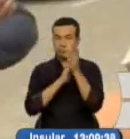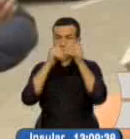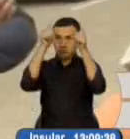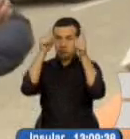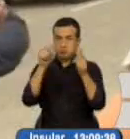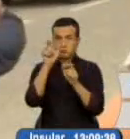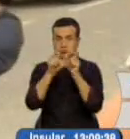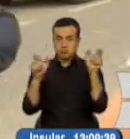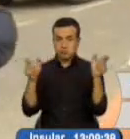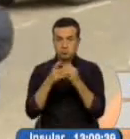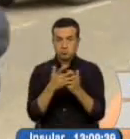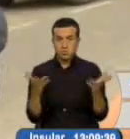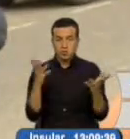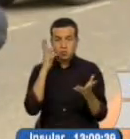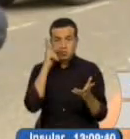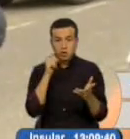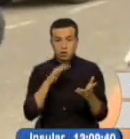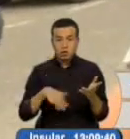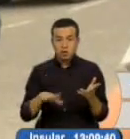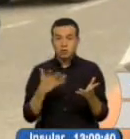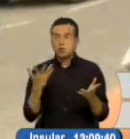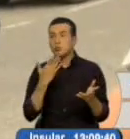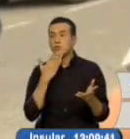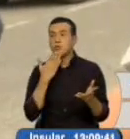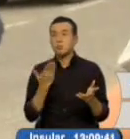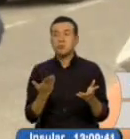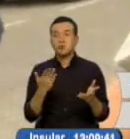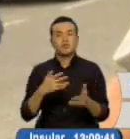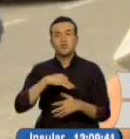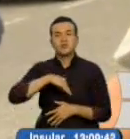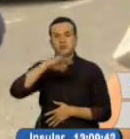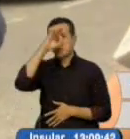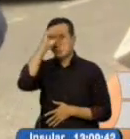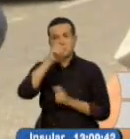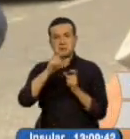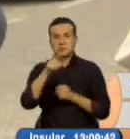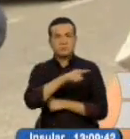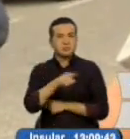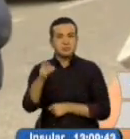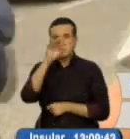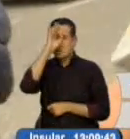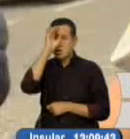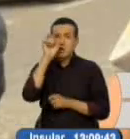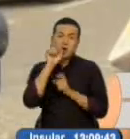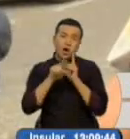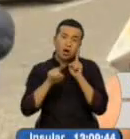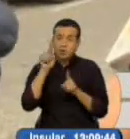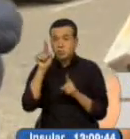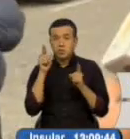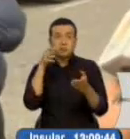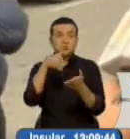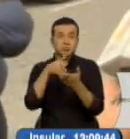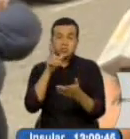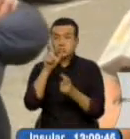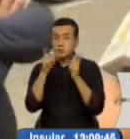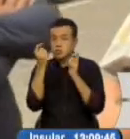clientes de aquí en la agencia Cuenca no están mayormente informados. Hay pocos clientes que se acercan. Los ahorristas, los